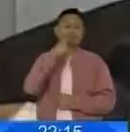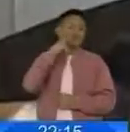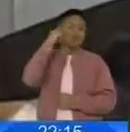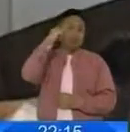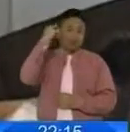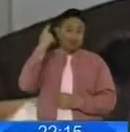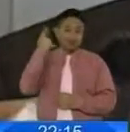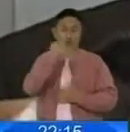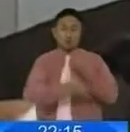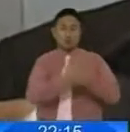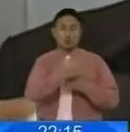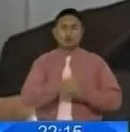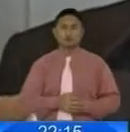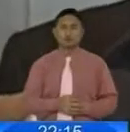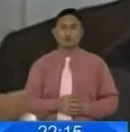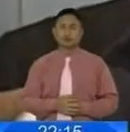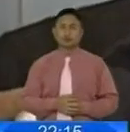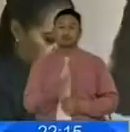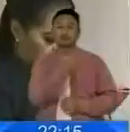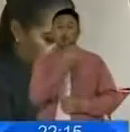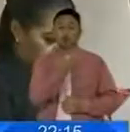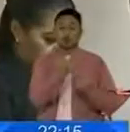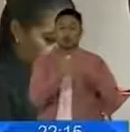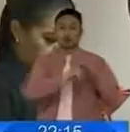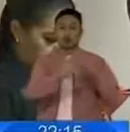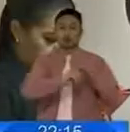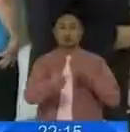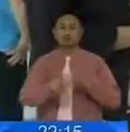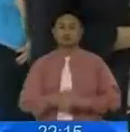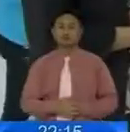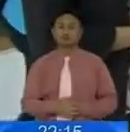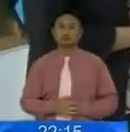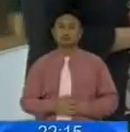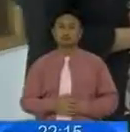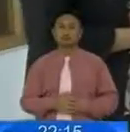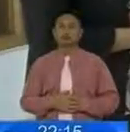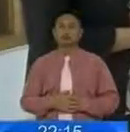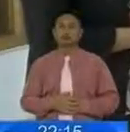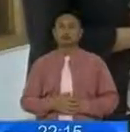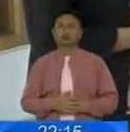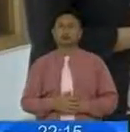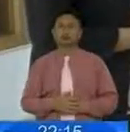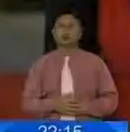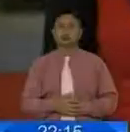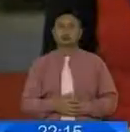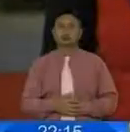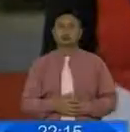exsecretario de Inteligencia, Pablo Romero. Ambos se encuentran fuera del país, informó Marilyn Jaramillo.